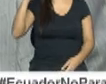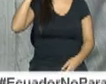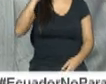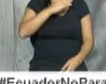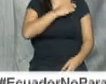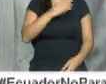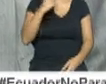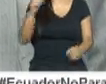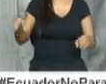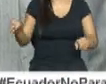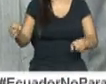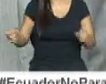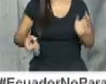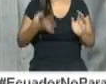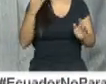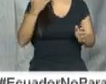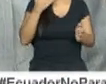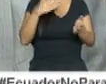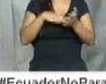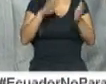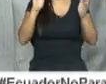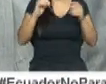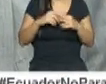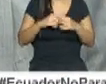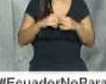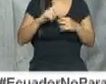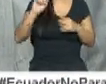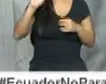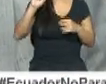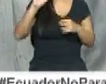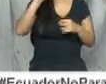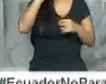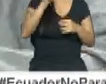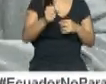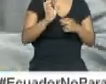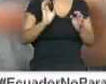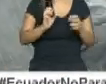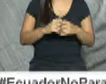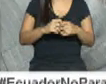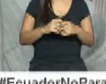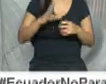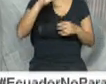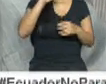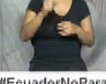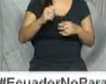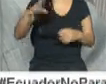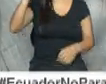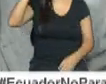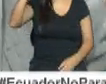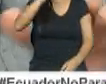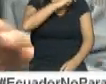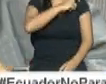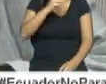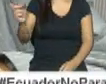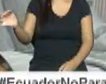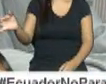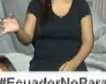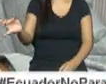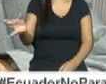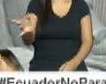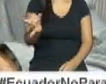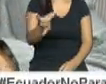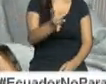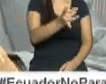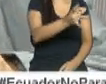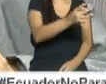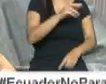usaron, ¿sí? Por ejemplo, el gobierno de Gutiérrez, ¿sí? Voló a toda una generación de coroneles para tratar de colocar a oficiales